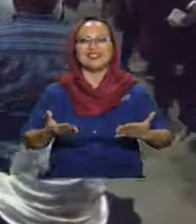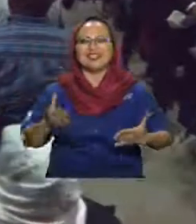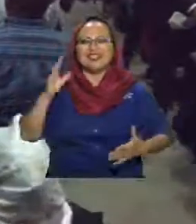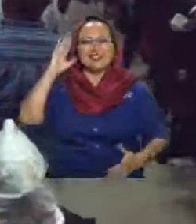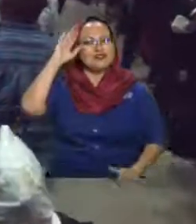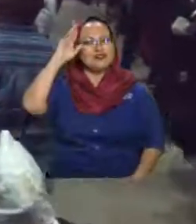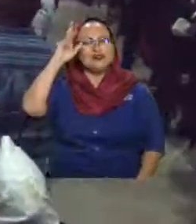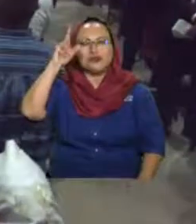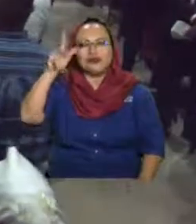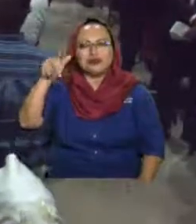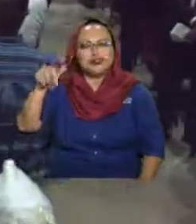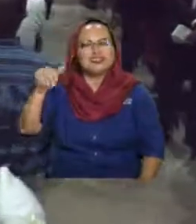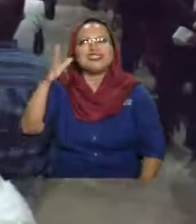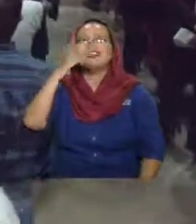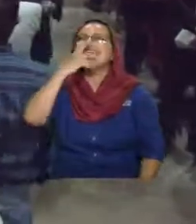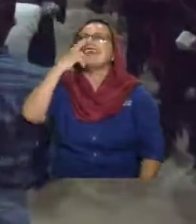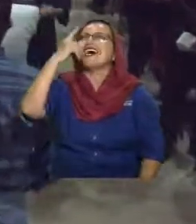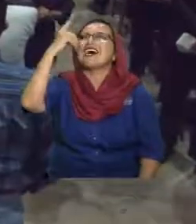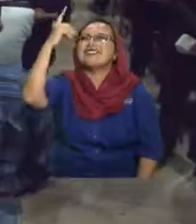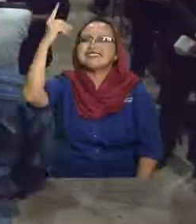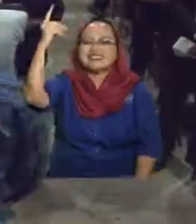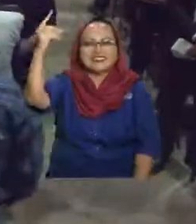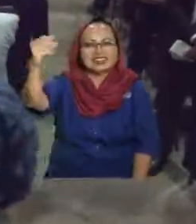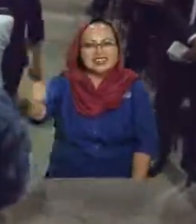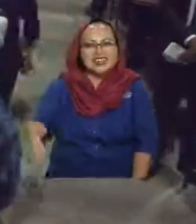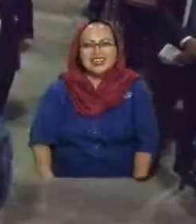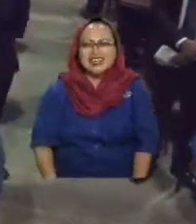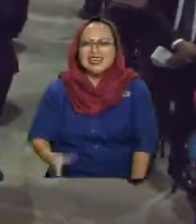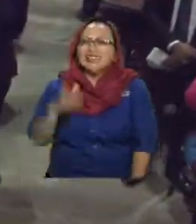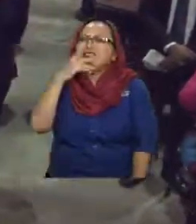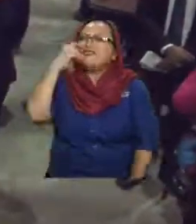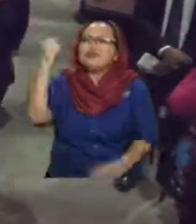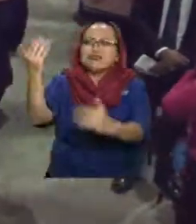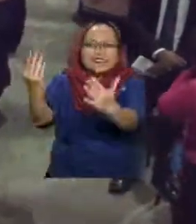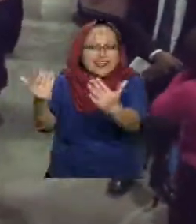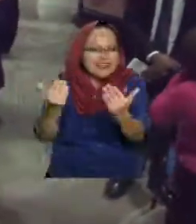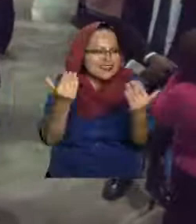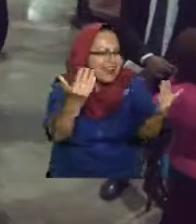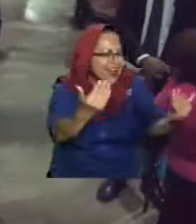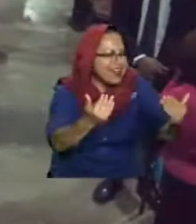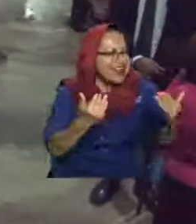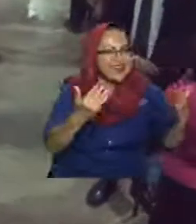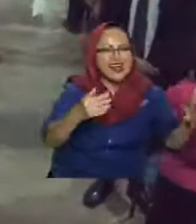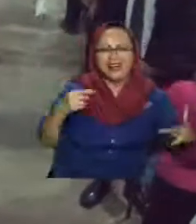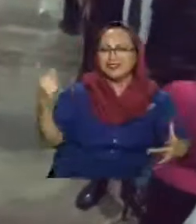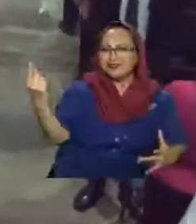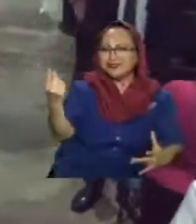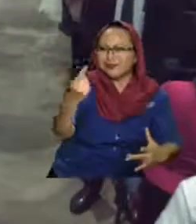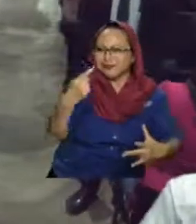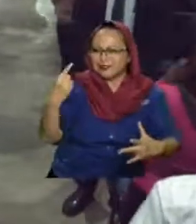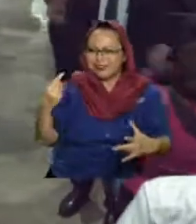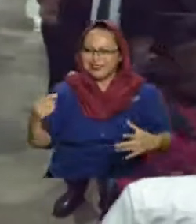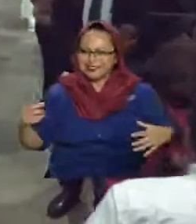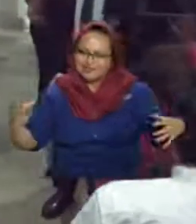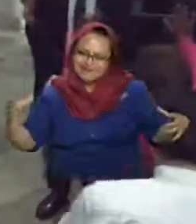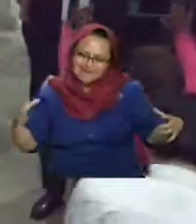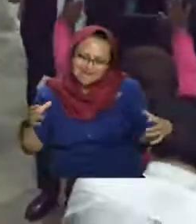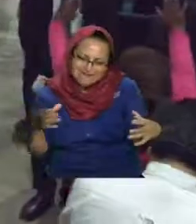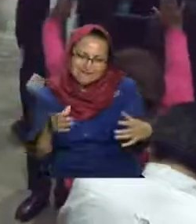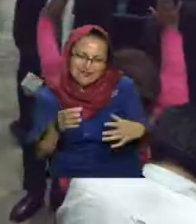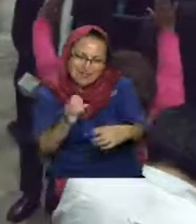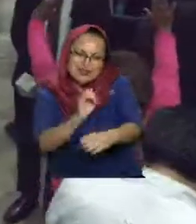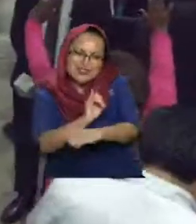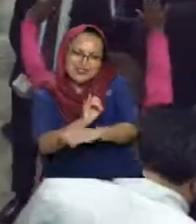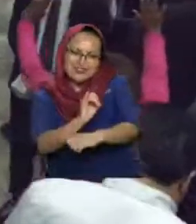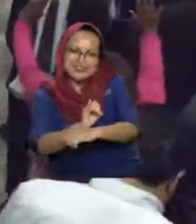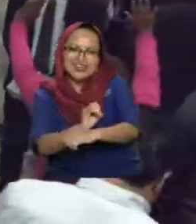Señor. Día a día el Señor trae a los que habrán de ser añadidos a la iglesia, ¿verdad? Vamos a orar, extienda